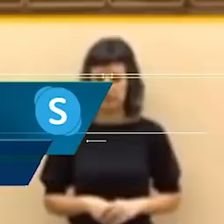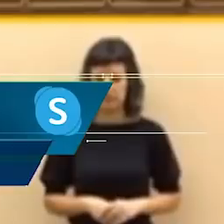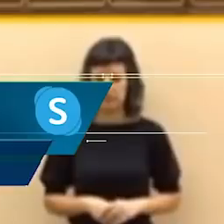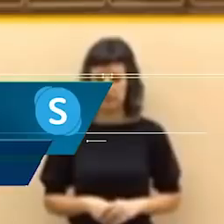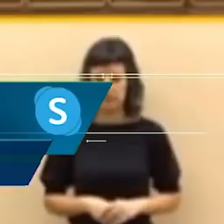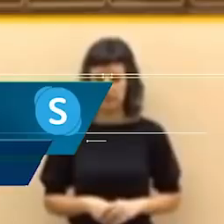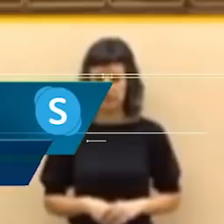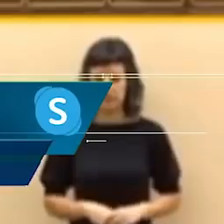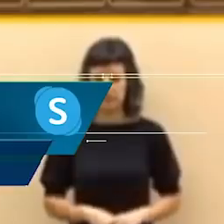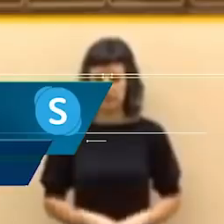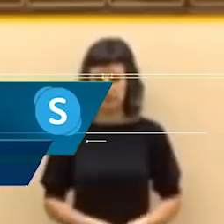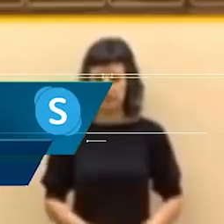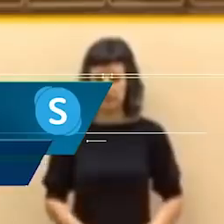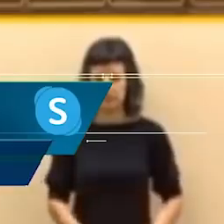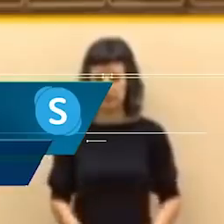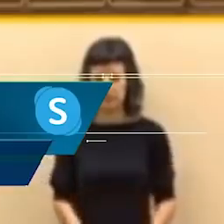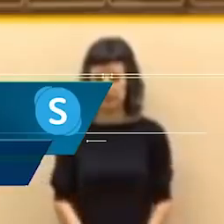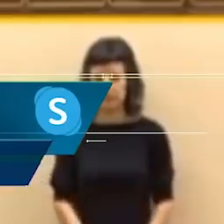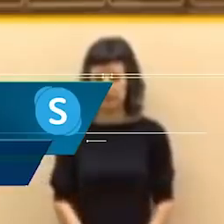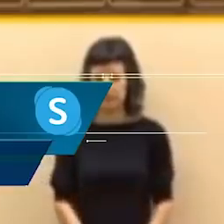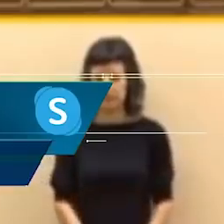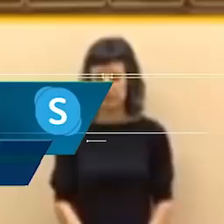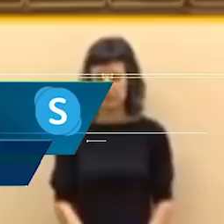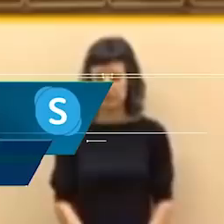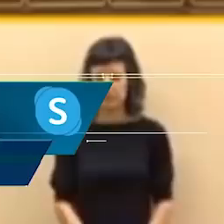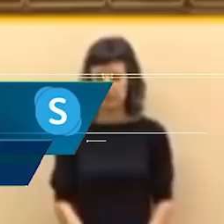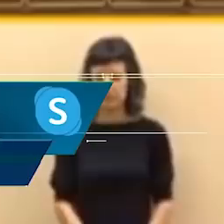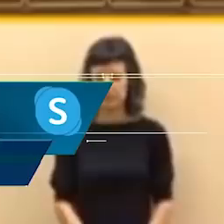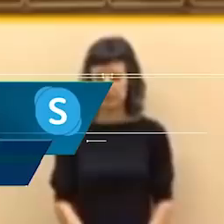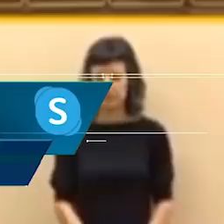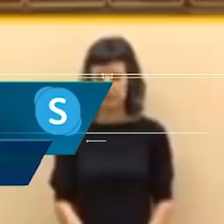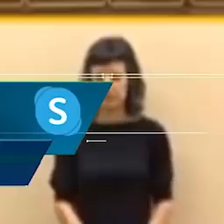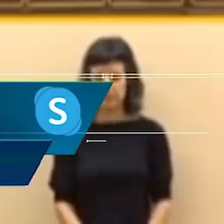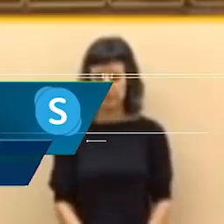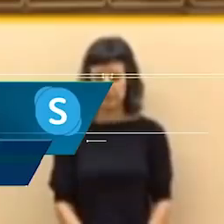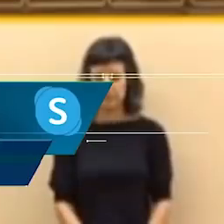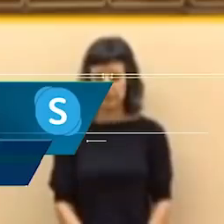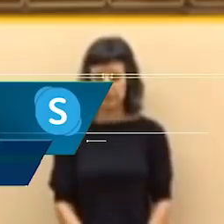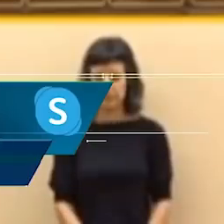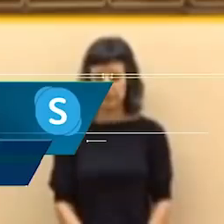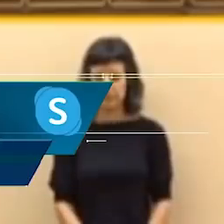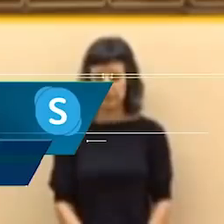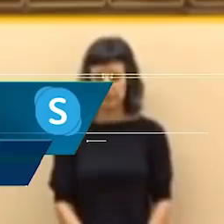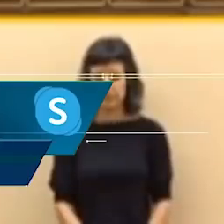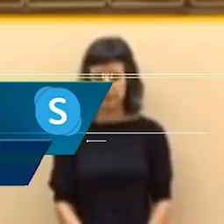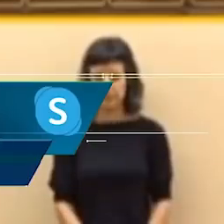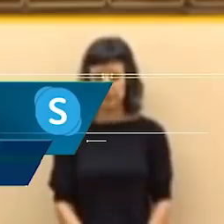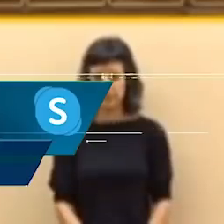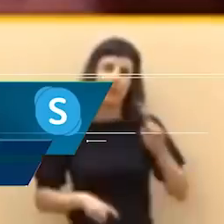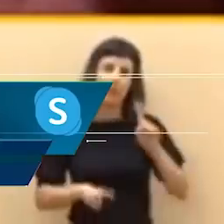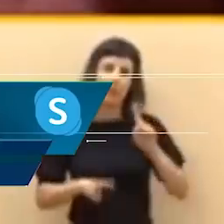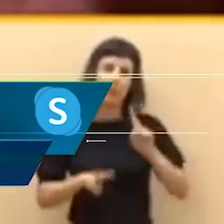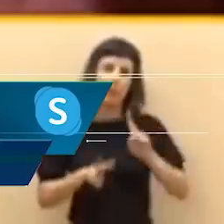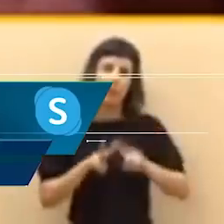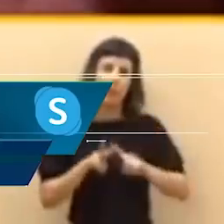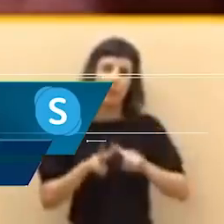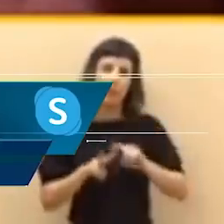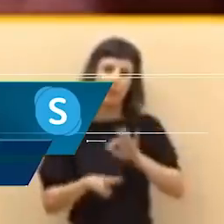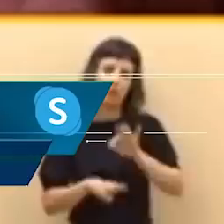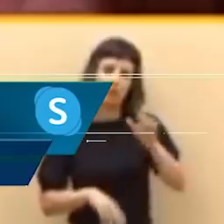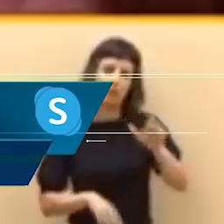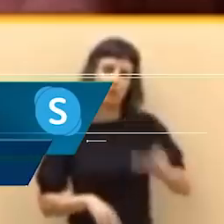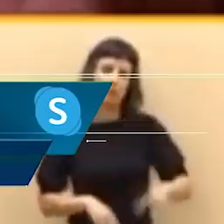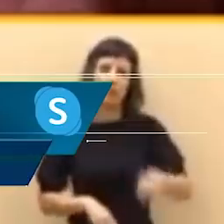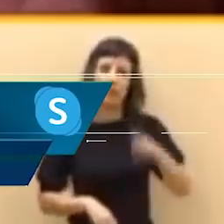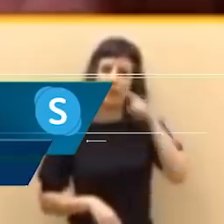programa de gobierno una alternativa entonces ha dicho yo lona que ellos no han dicho que sea abascal que ellos